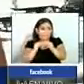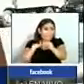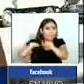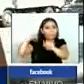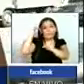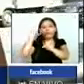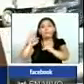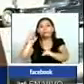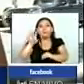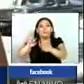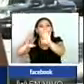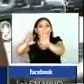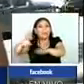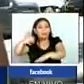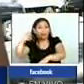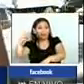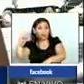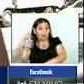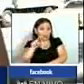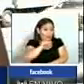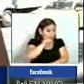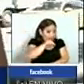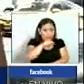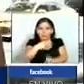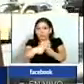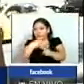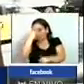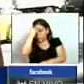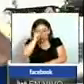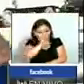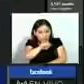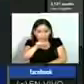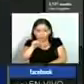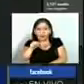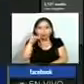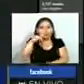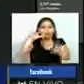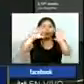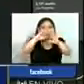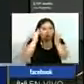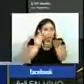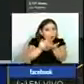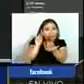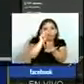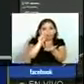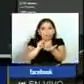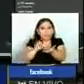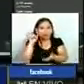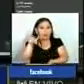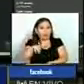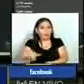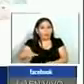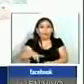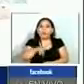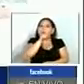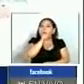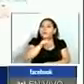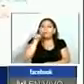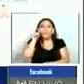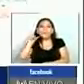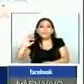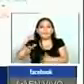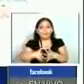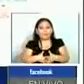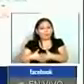183 mil casos En una sola jornada Este fin de semana En el mundo Aquí en Estados Unidos Arizona Es uno de los estados Que más preocupa